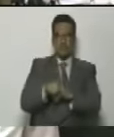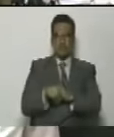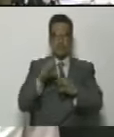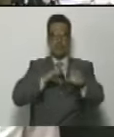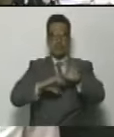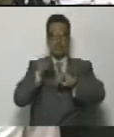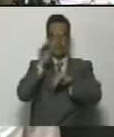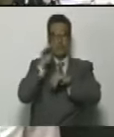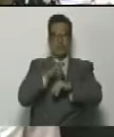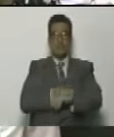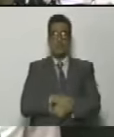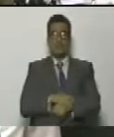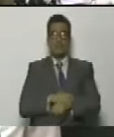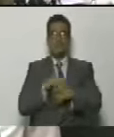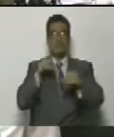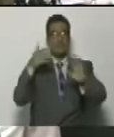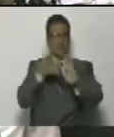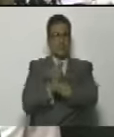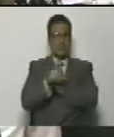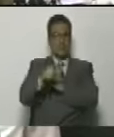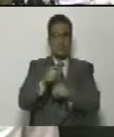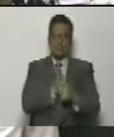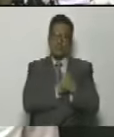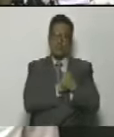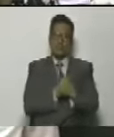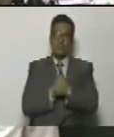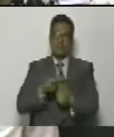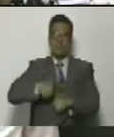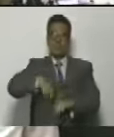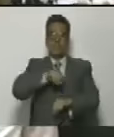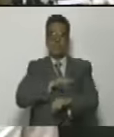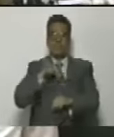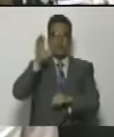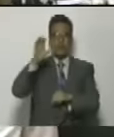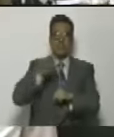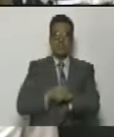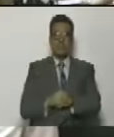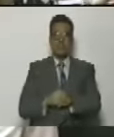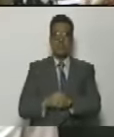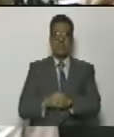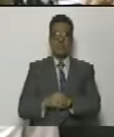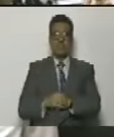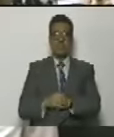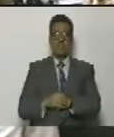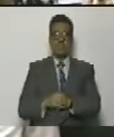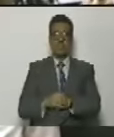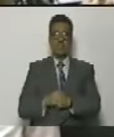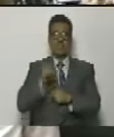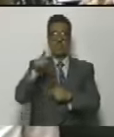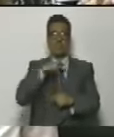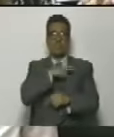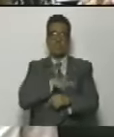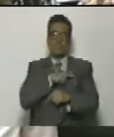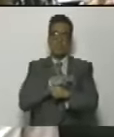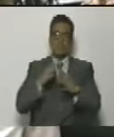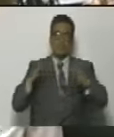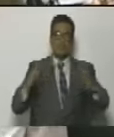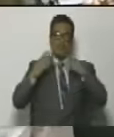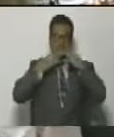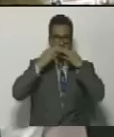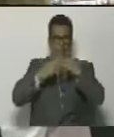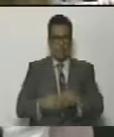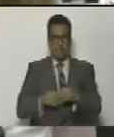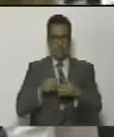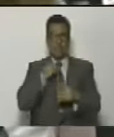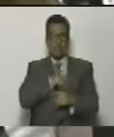futuras generaciones sobre lo que significa amar a nuestro país. Esta gran misión, sin duda,